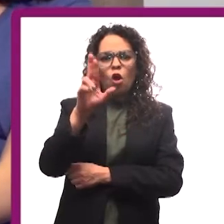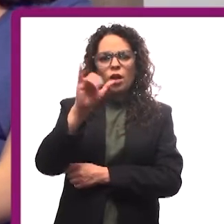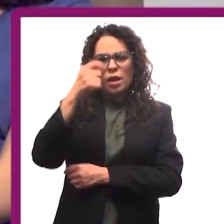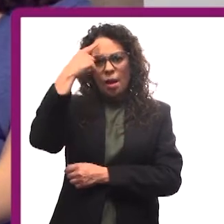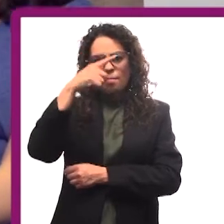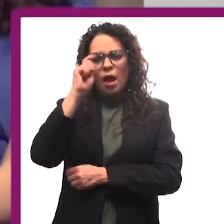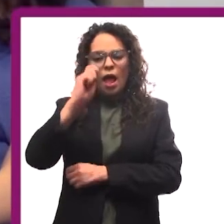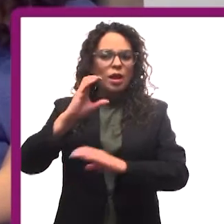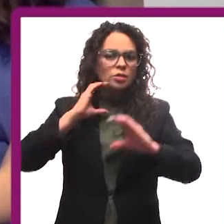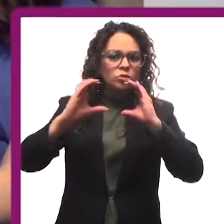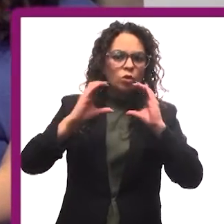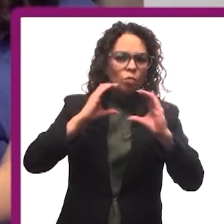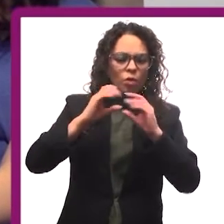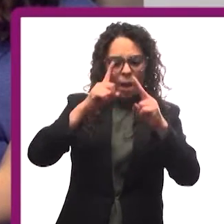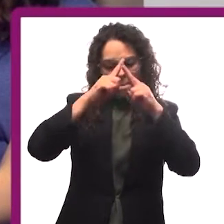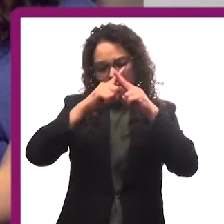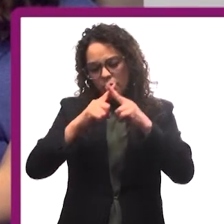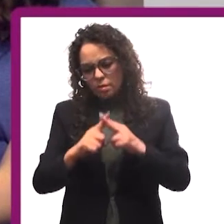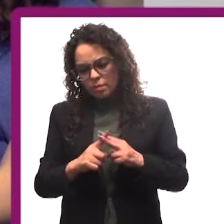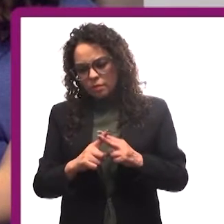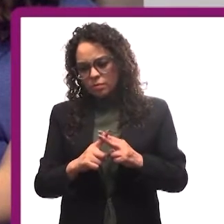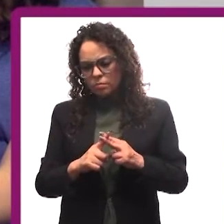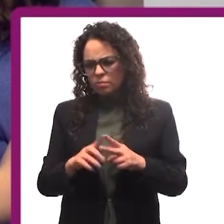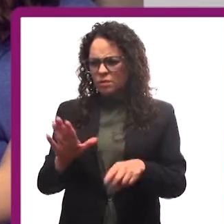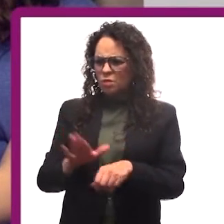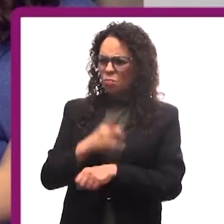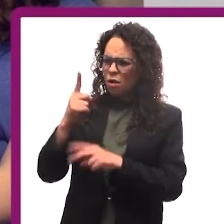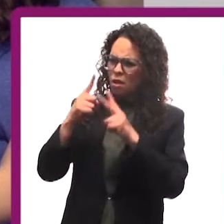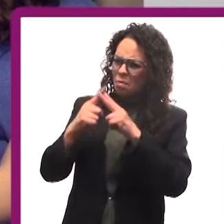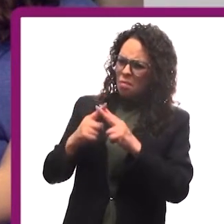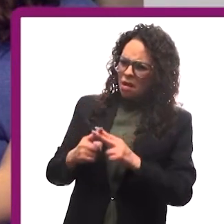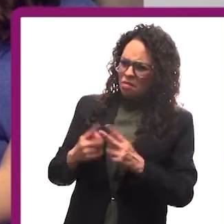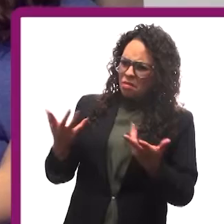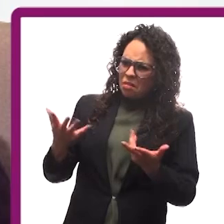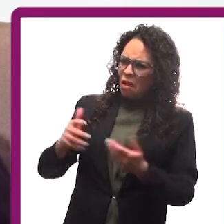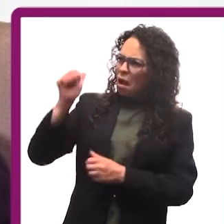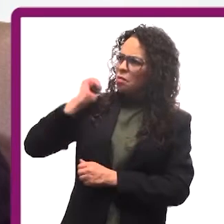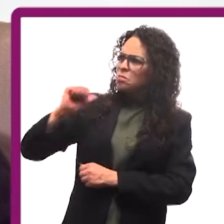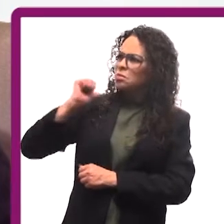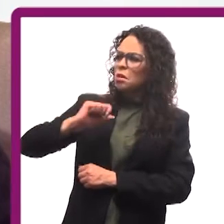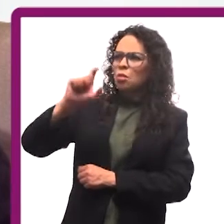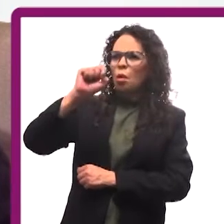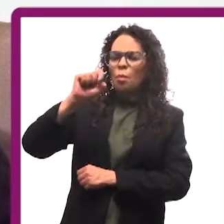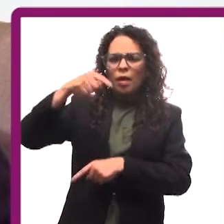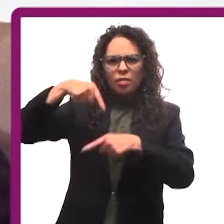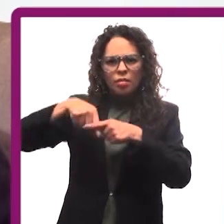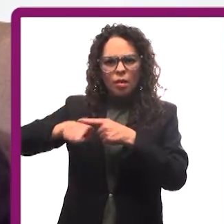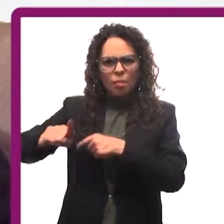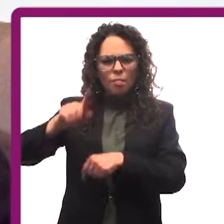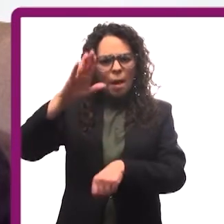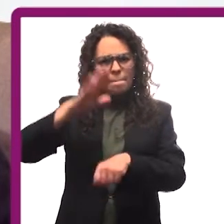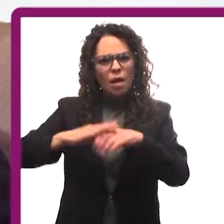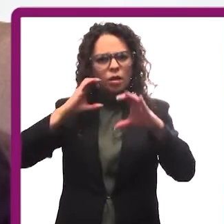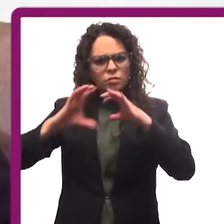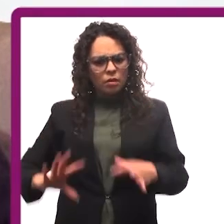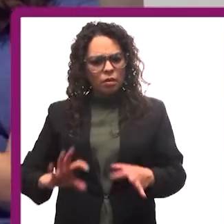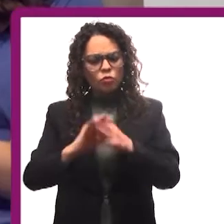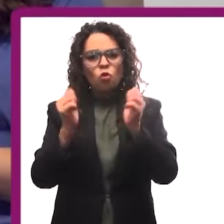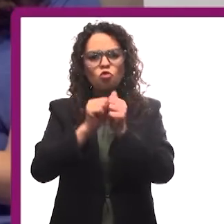comunicación. ¿Y por qué matemática? ¿No que la comunicación a principios del siglo XX estaba más relacionada con las